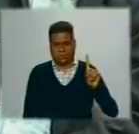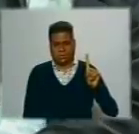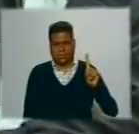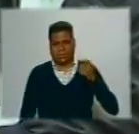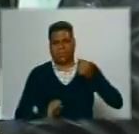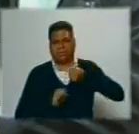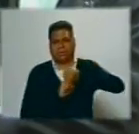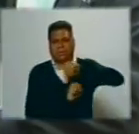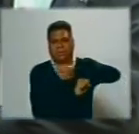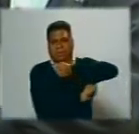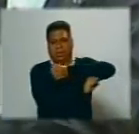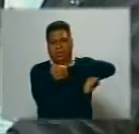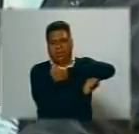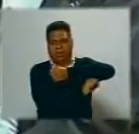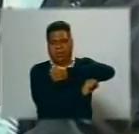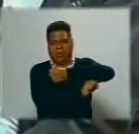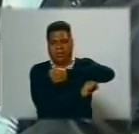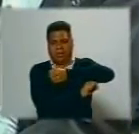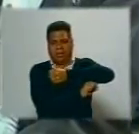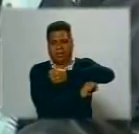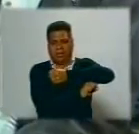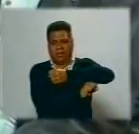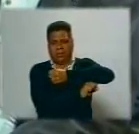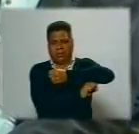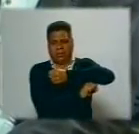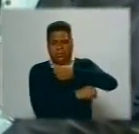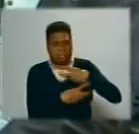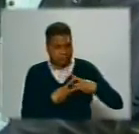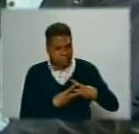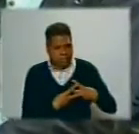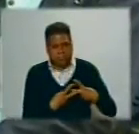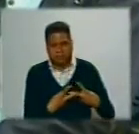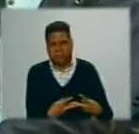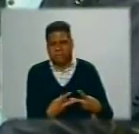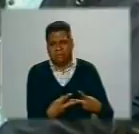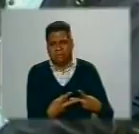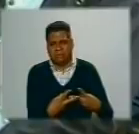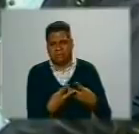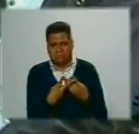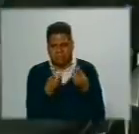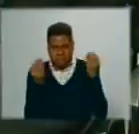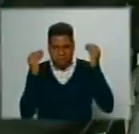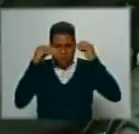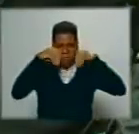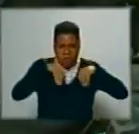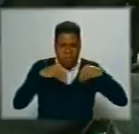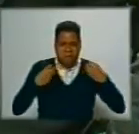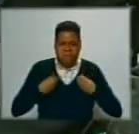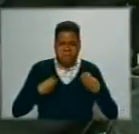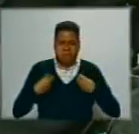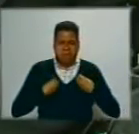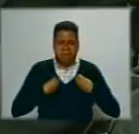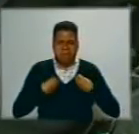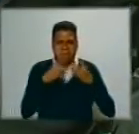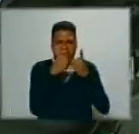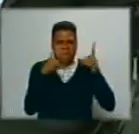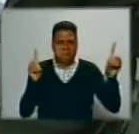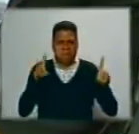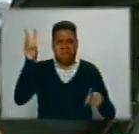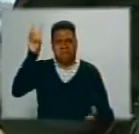respaldar la suscripción voluntaria del acuerdo de convivencia democrática por